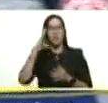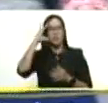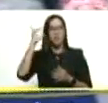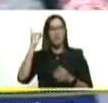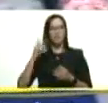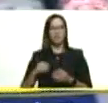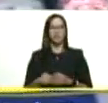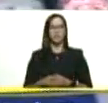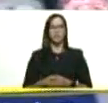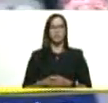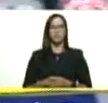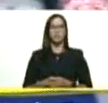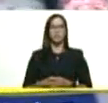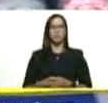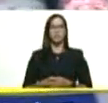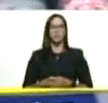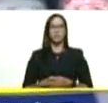Rodríguez.